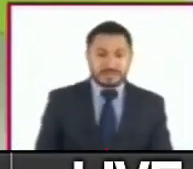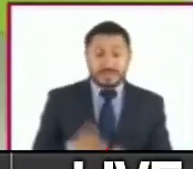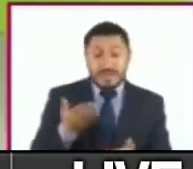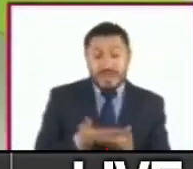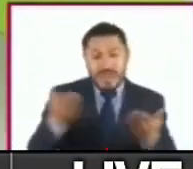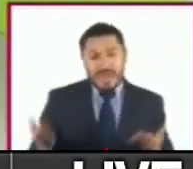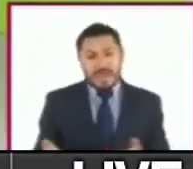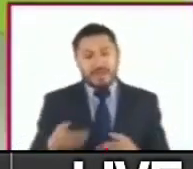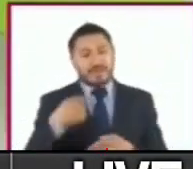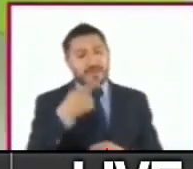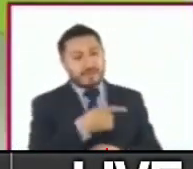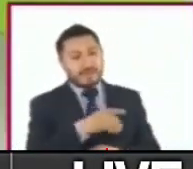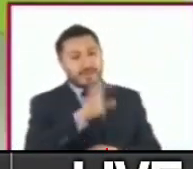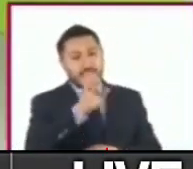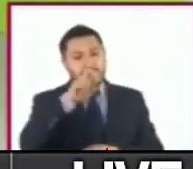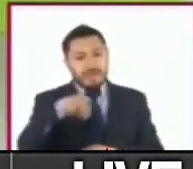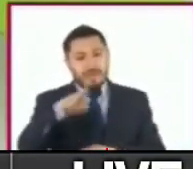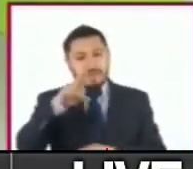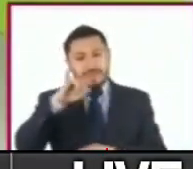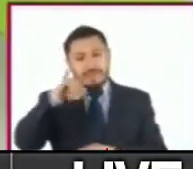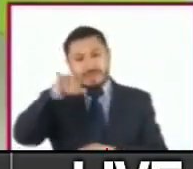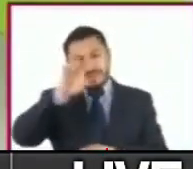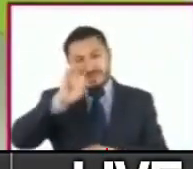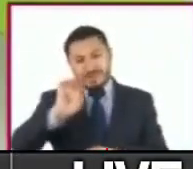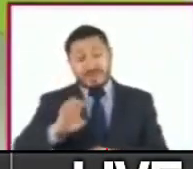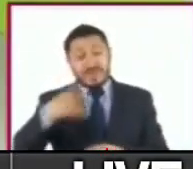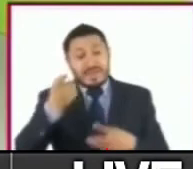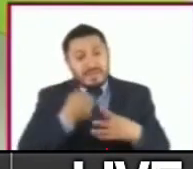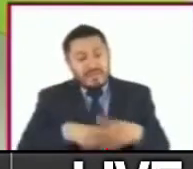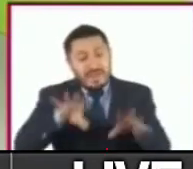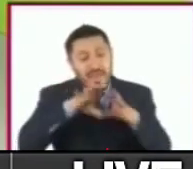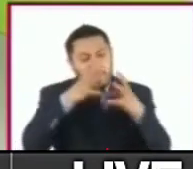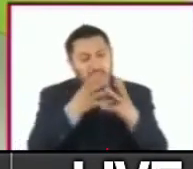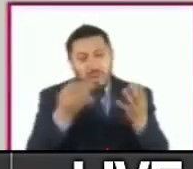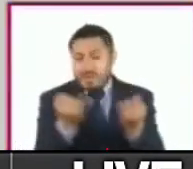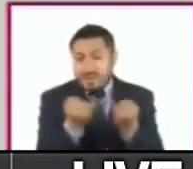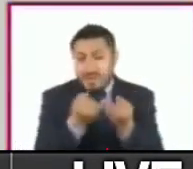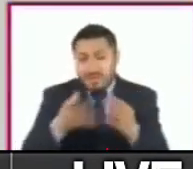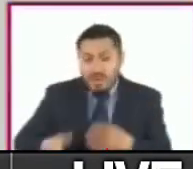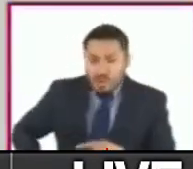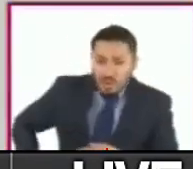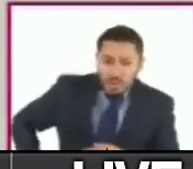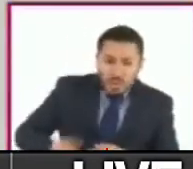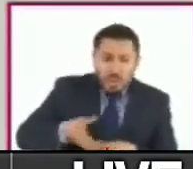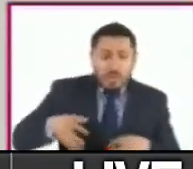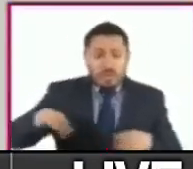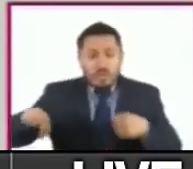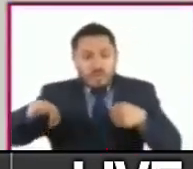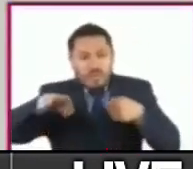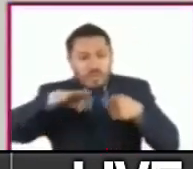Ahora usted comienza de la misma manera con su pelota roja, tratando de que quede lo más cerca posible.